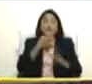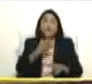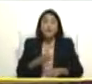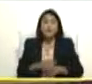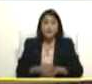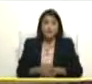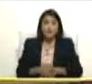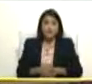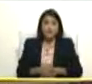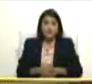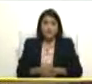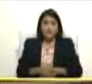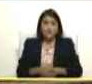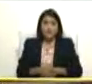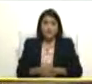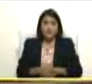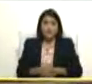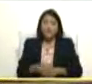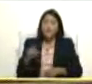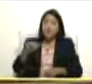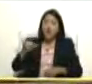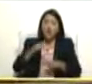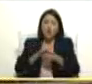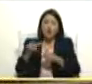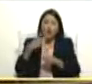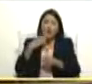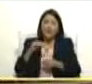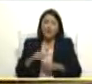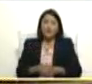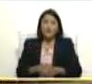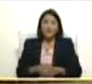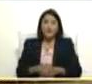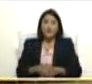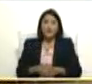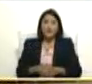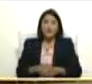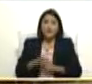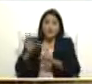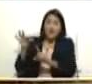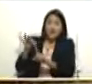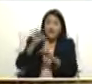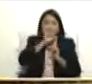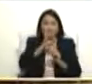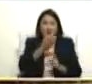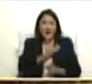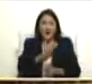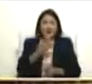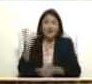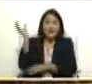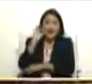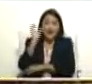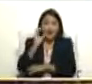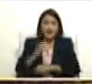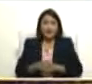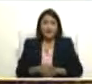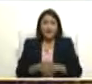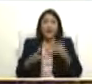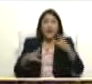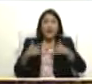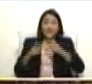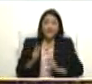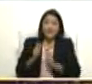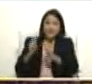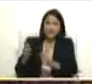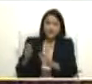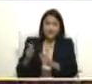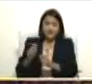Rodríguez, imberbe y joven como era, fue electo alcalde de Caracas, y en el acto de posesión de